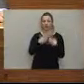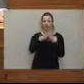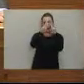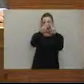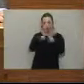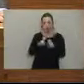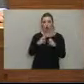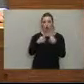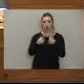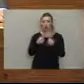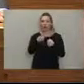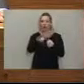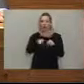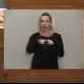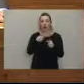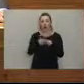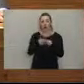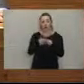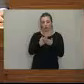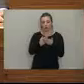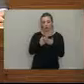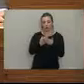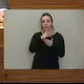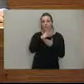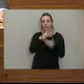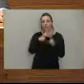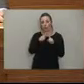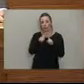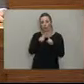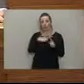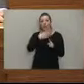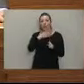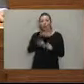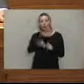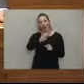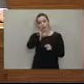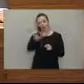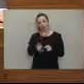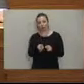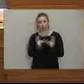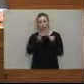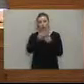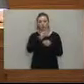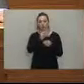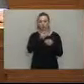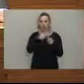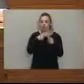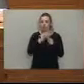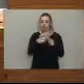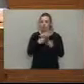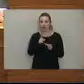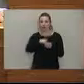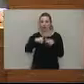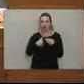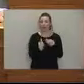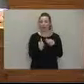una propuesta de resolución que hemos presentado para que se sumen a ella otros grupos parlamentarios, desgraciadamente, con un único